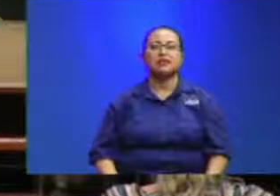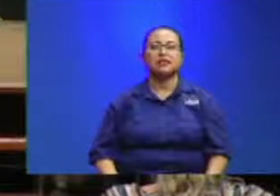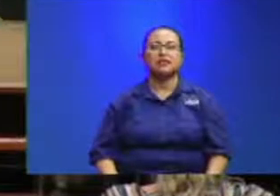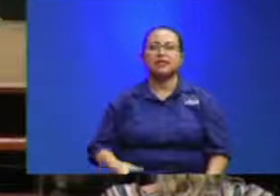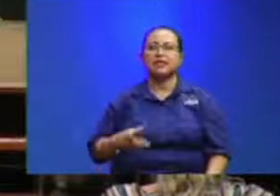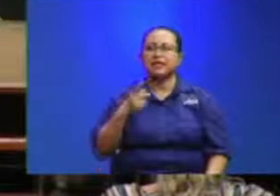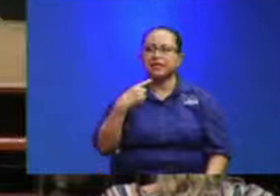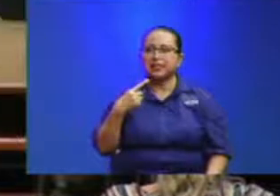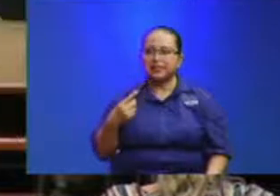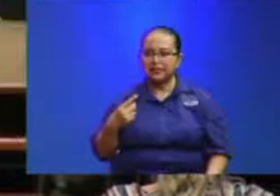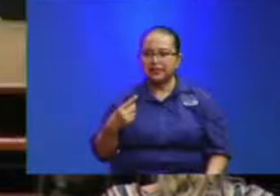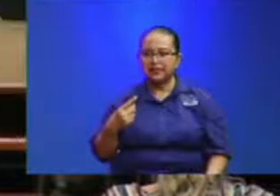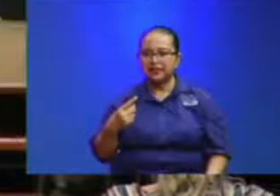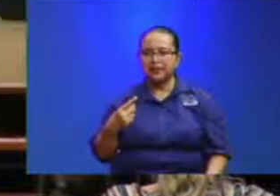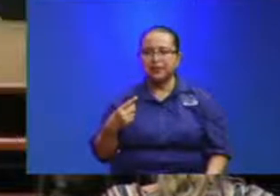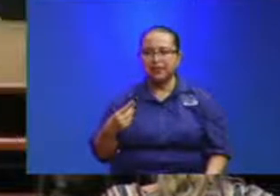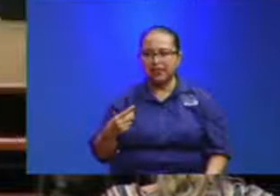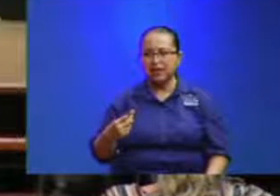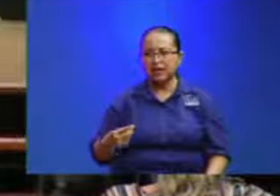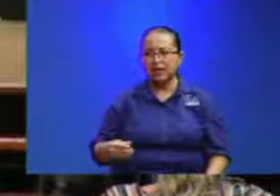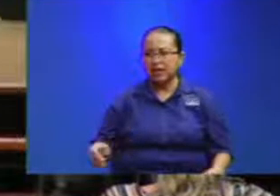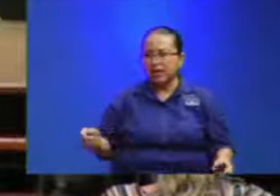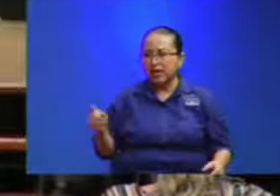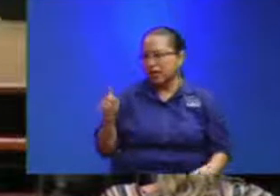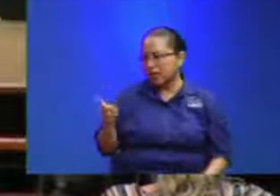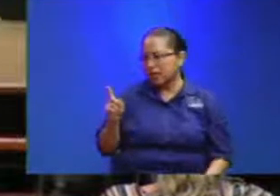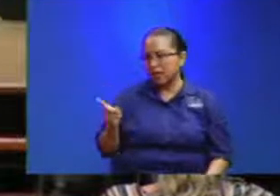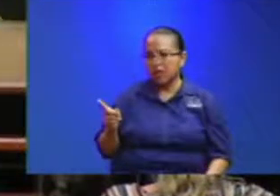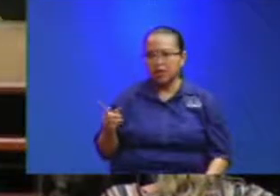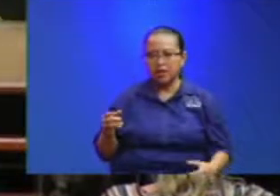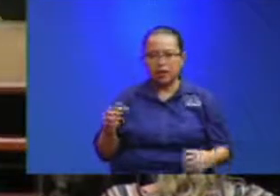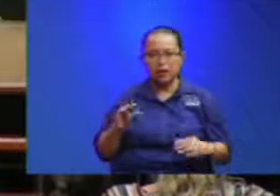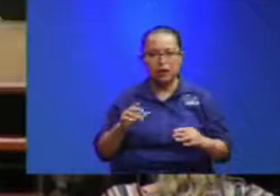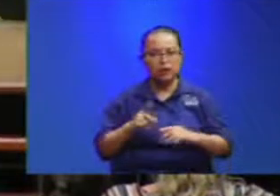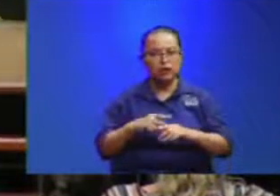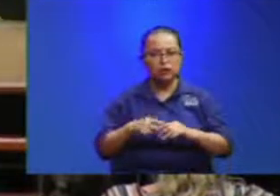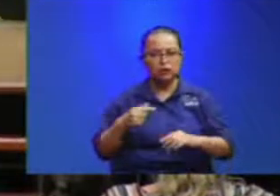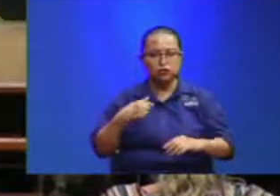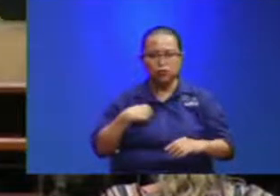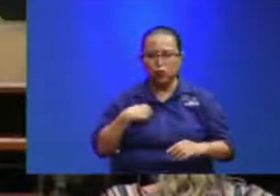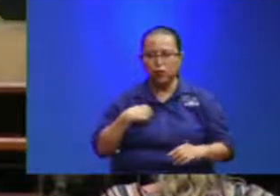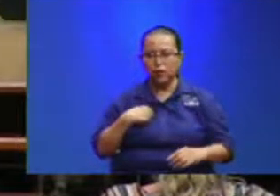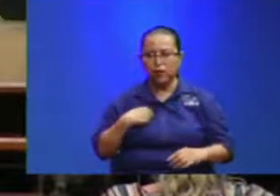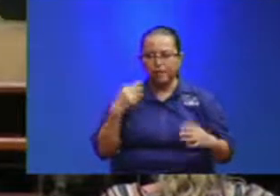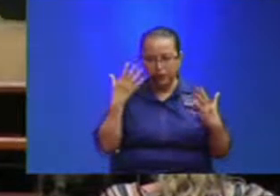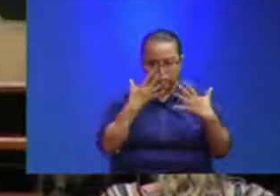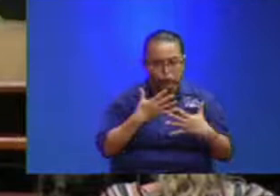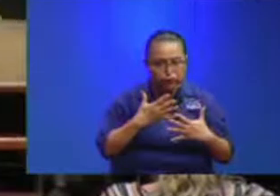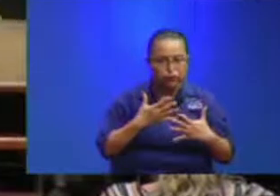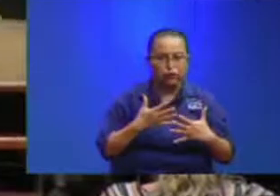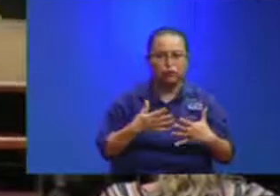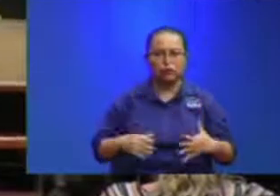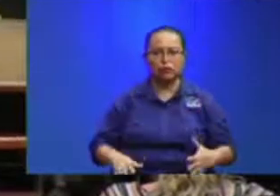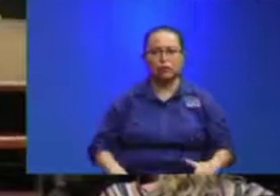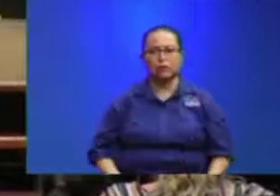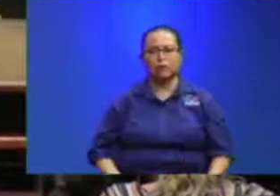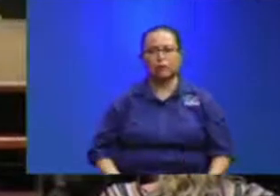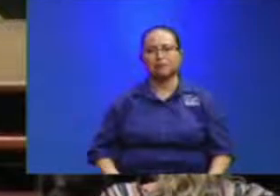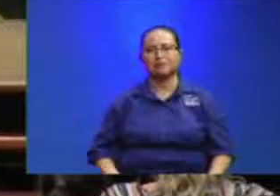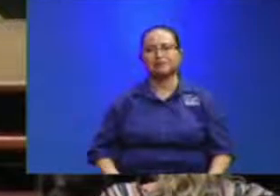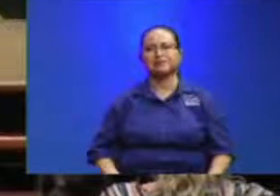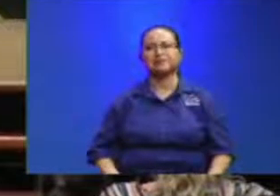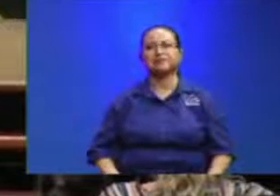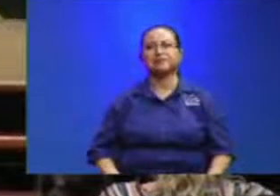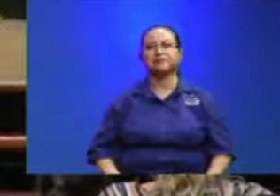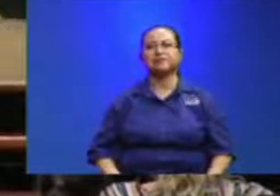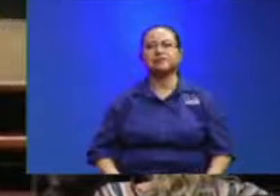una tu prédica touch amplía y te voy a porque no me lo pueden decir los pastores que cubro por escrito la corte no nos de